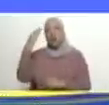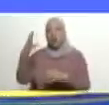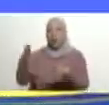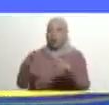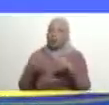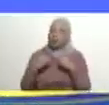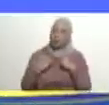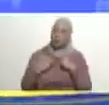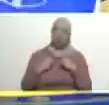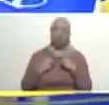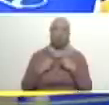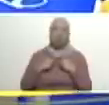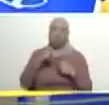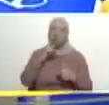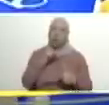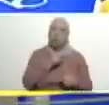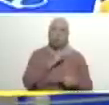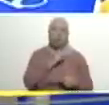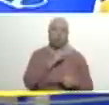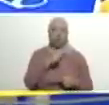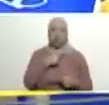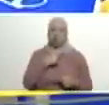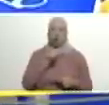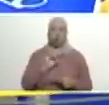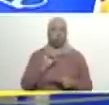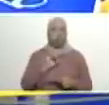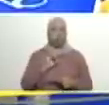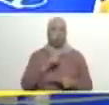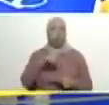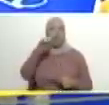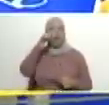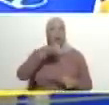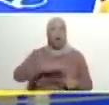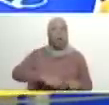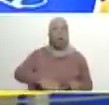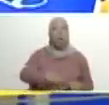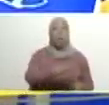no solamente en mi nombre, sino en nombre del pueblo de Barbados.